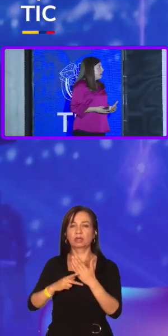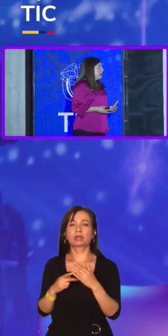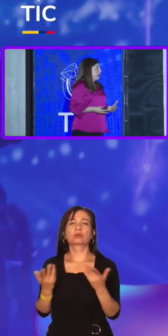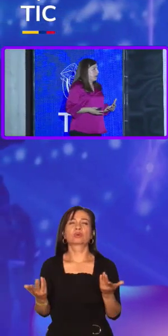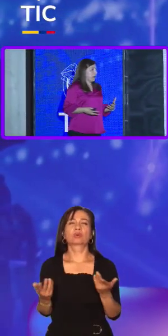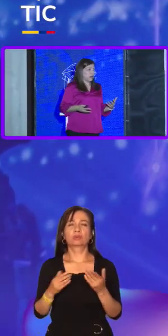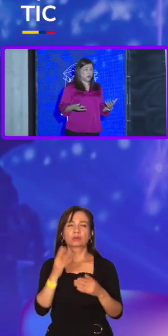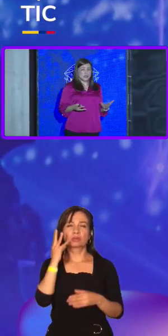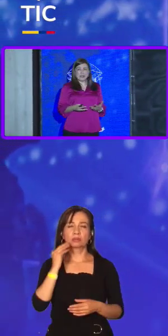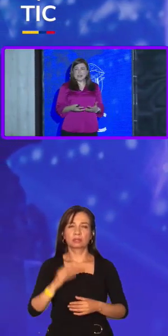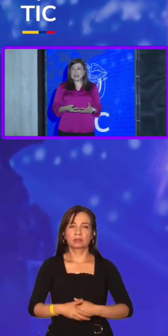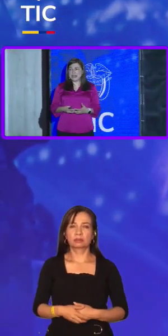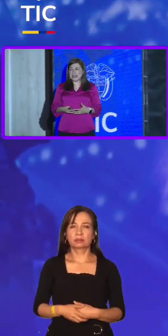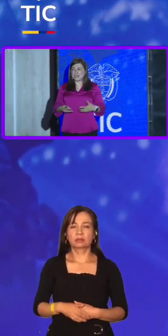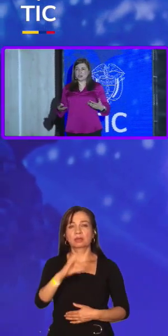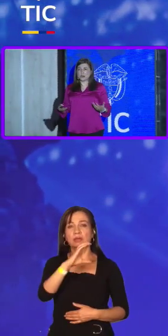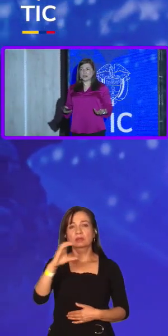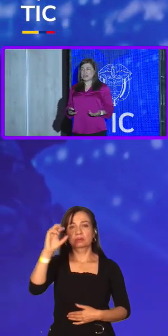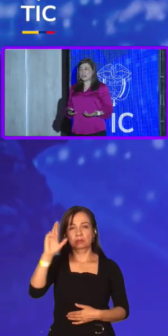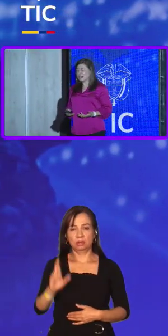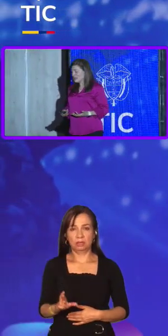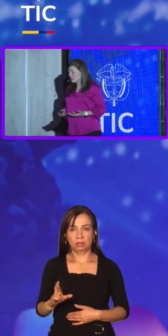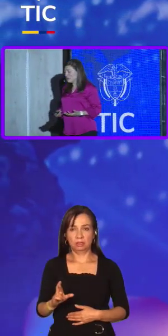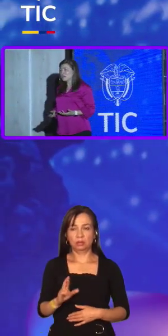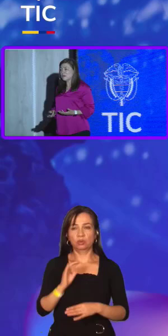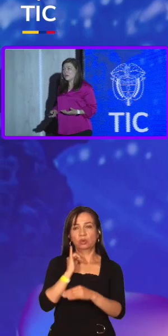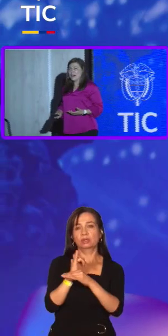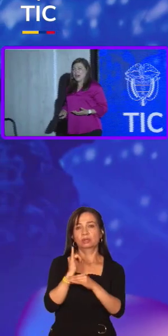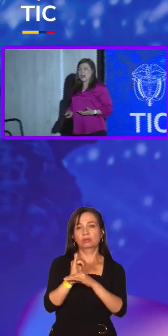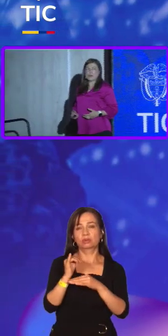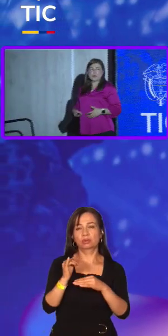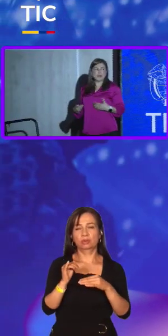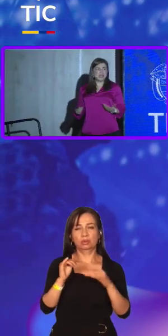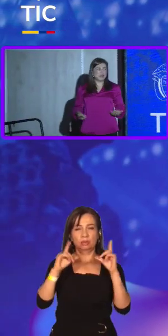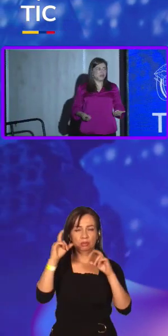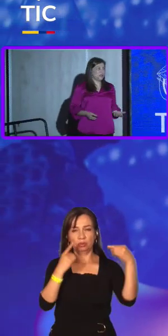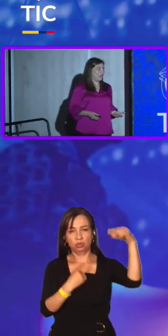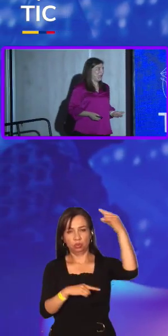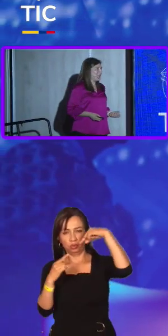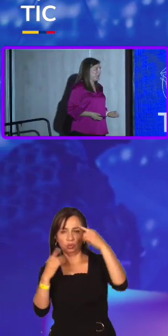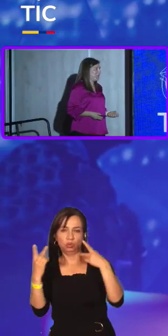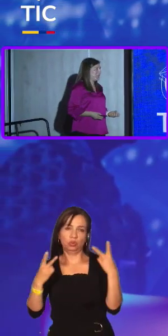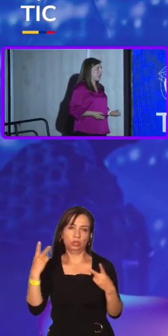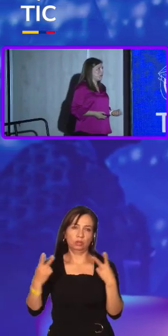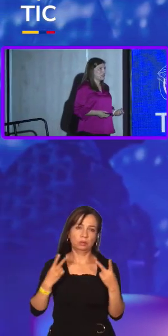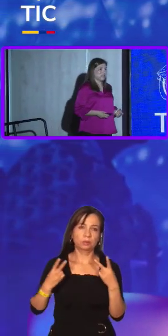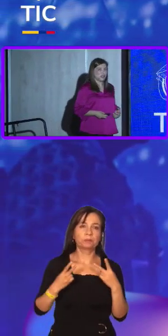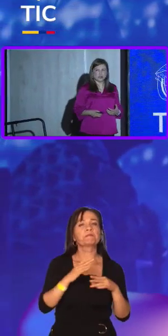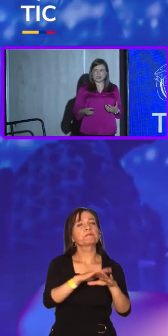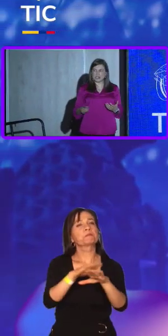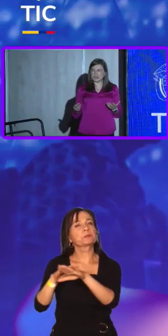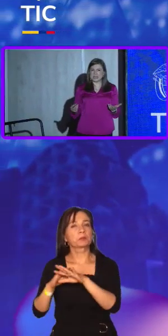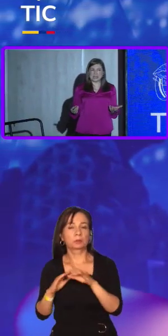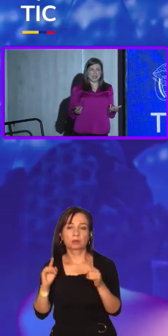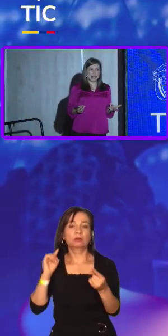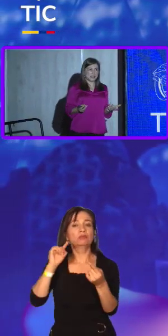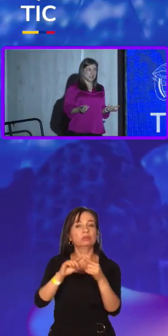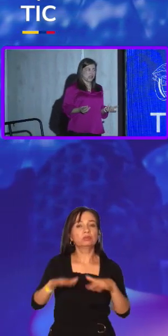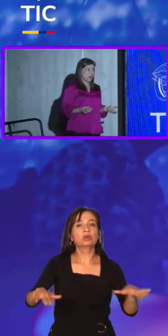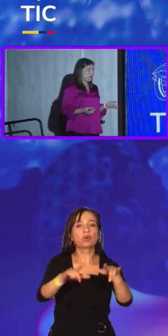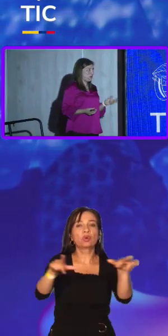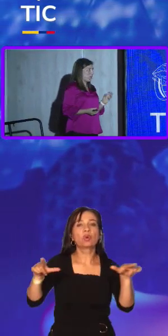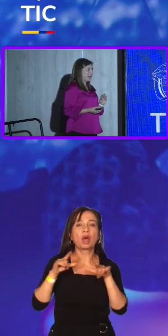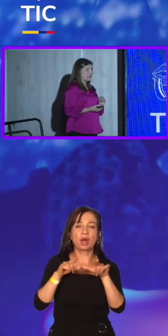proyecto. En Costa Rica, el Instituto Costarricense de Turismo ha promovido que tengamos destinos